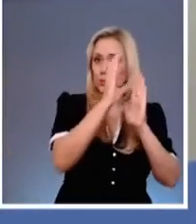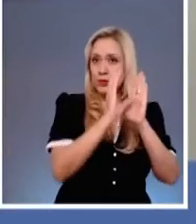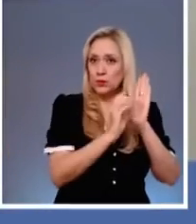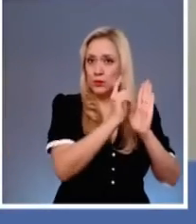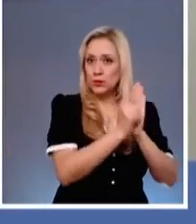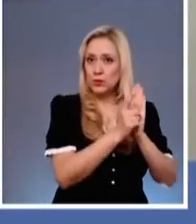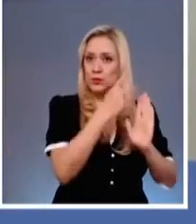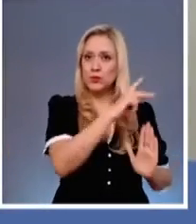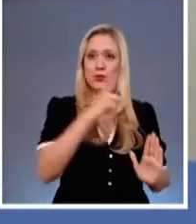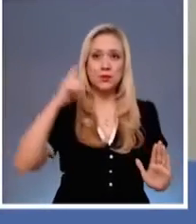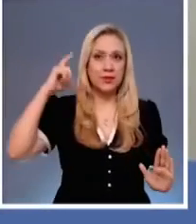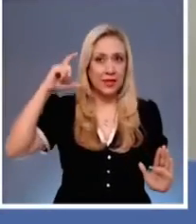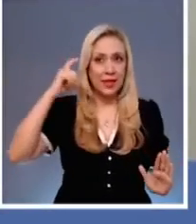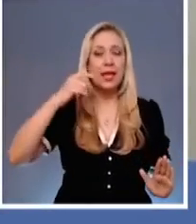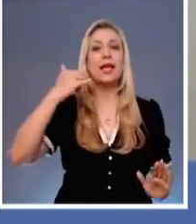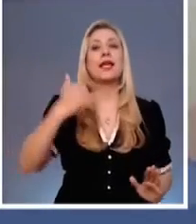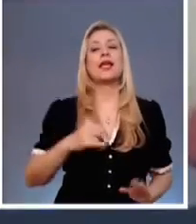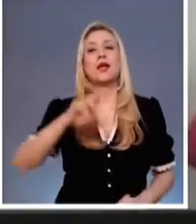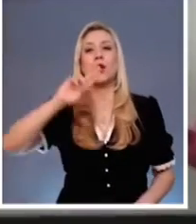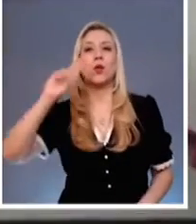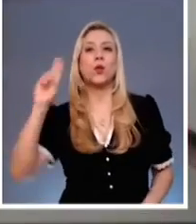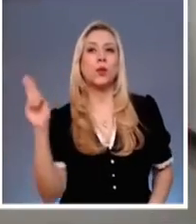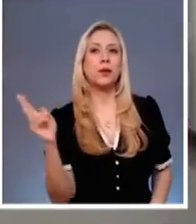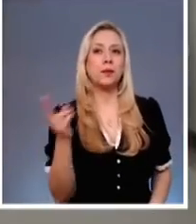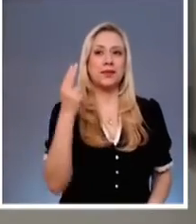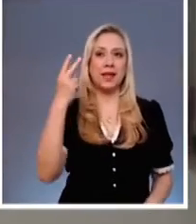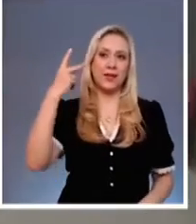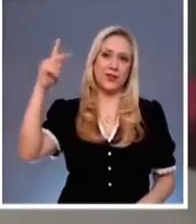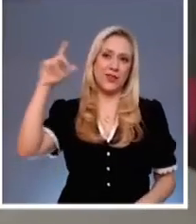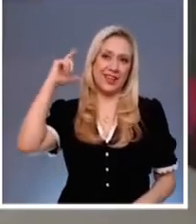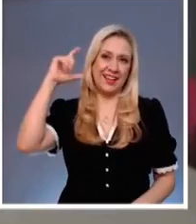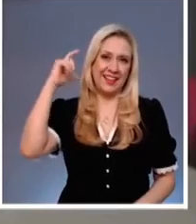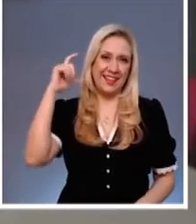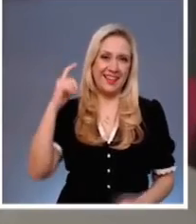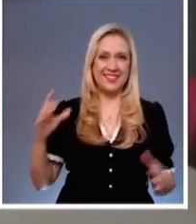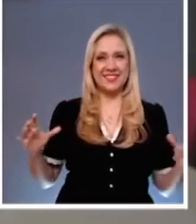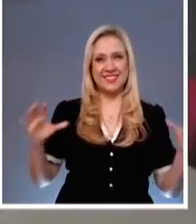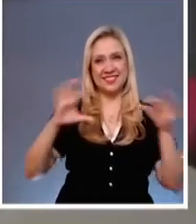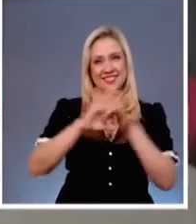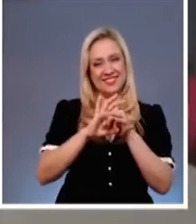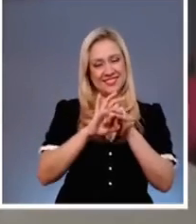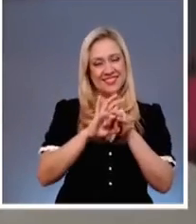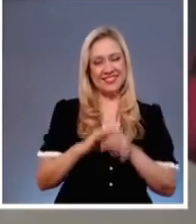Universidad Autónoma de ese estado. Poder Informativo, Juan Carlos González.